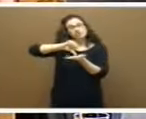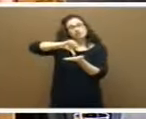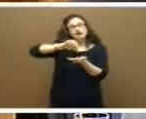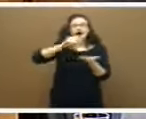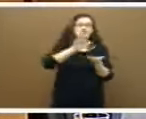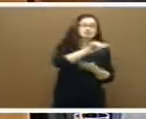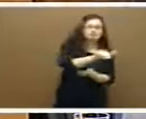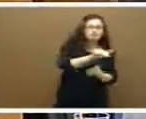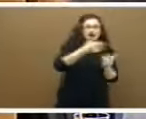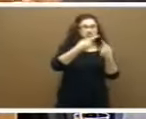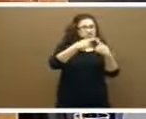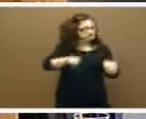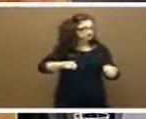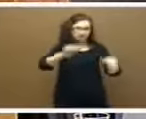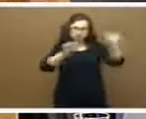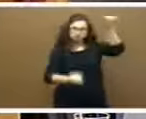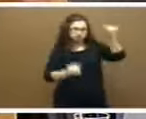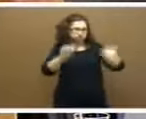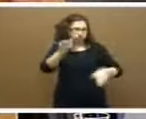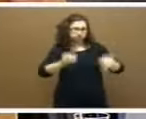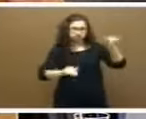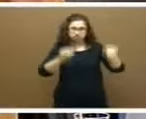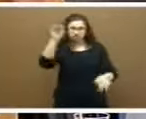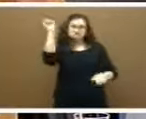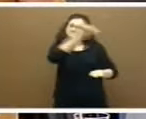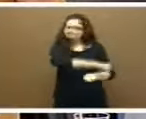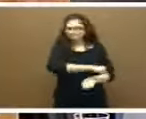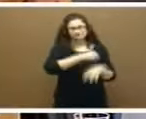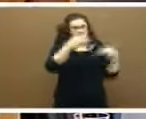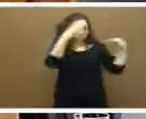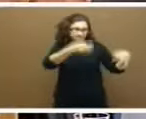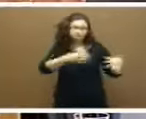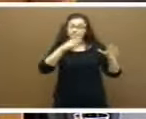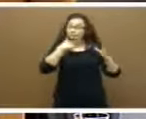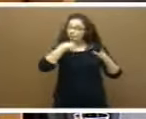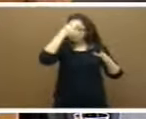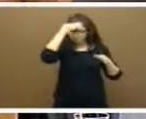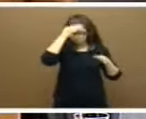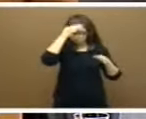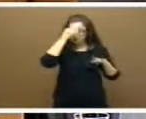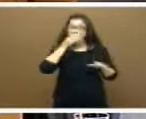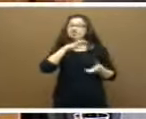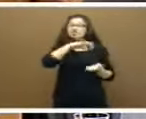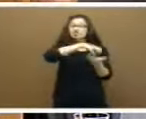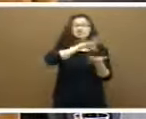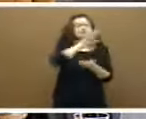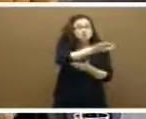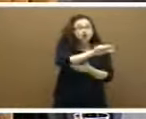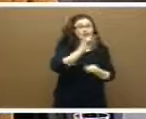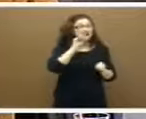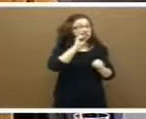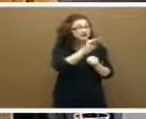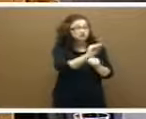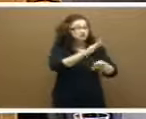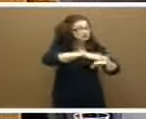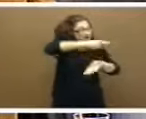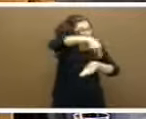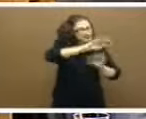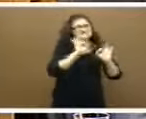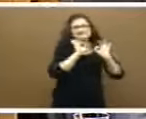de una ciudad o de una población grande. Por eso creemos que tiene que haber una ayuda específica para el centro rural, para que se puedan